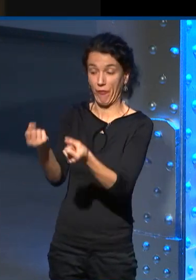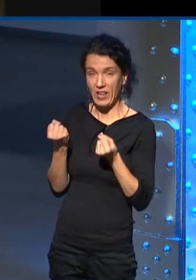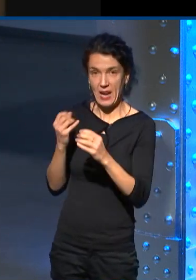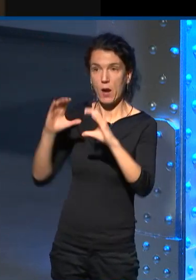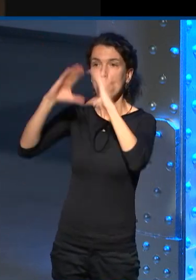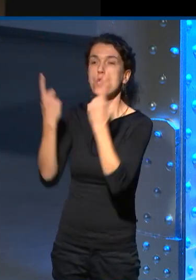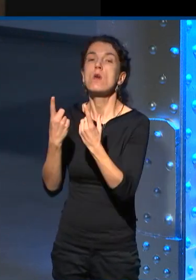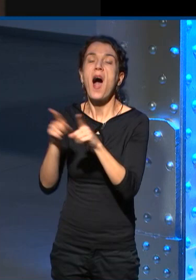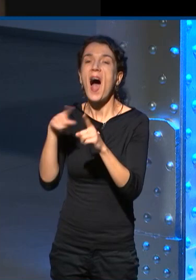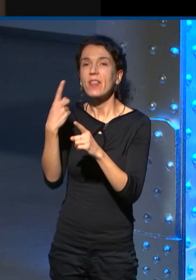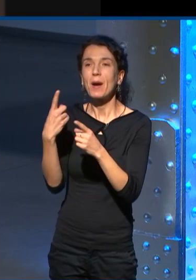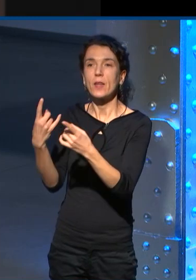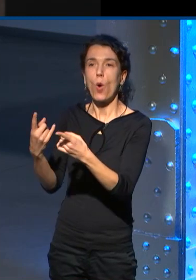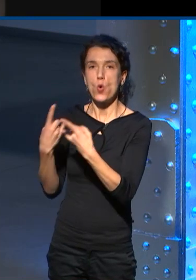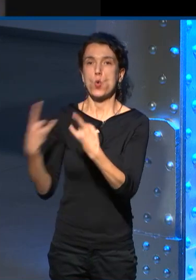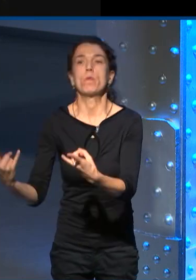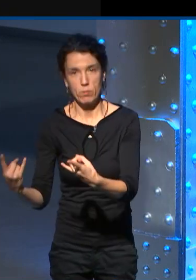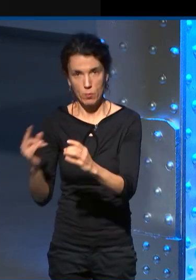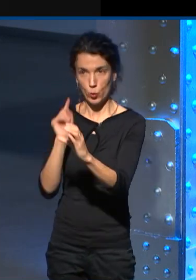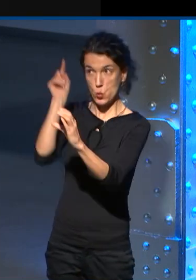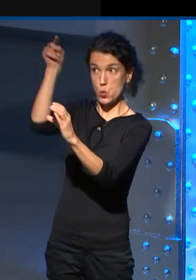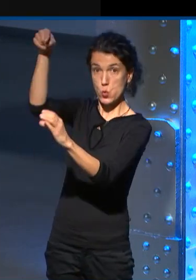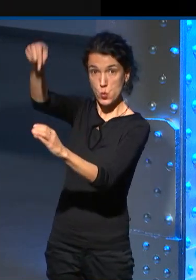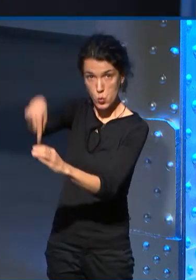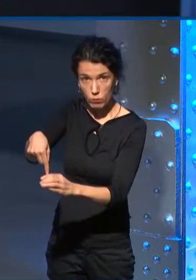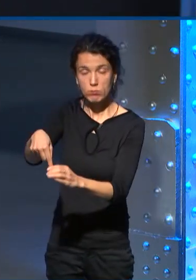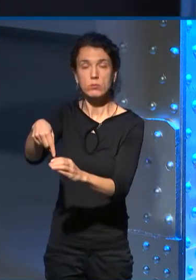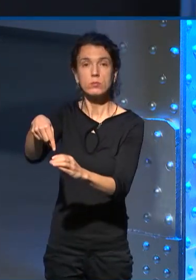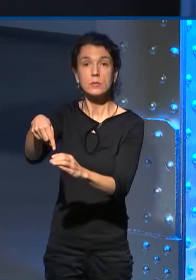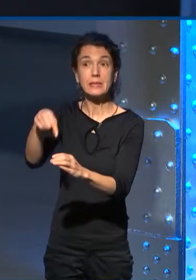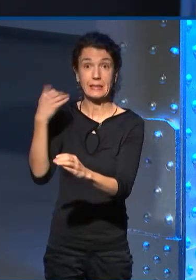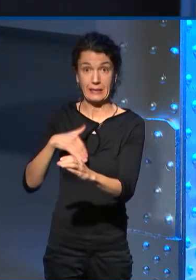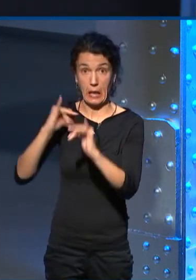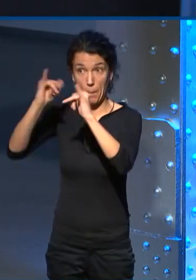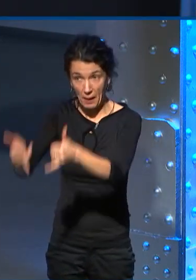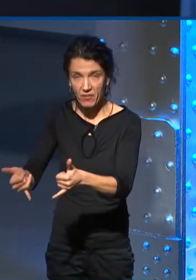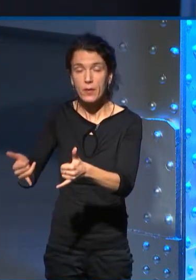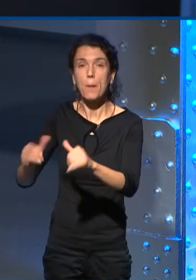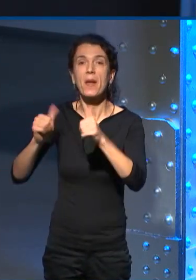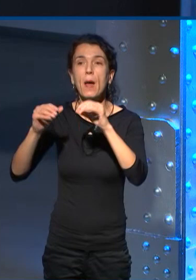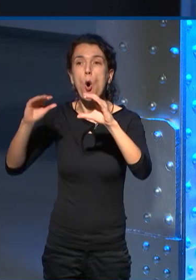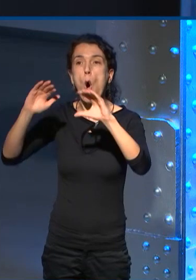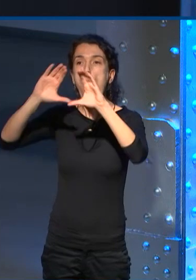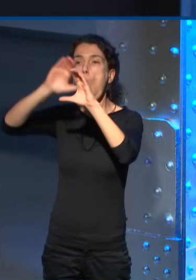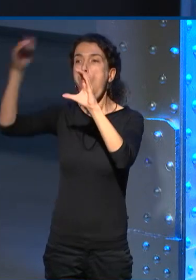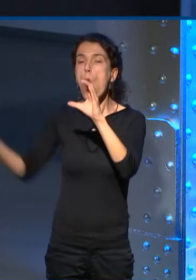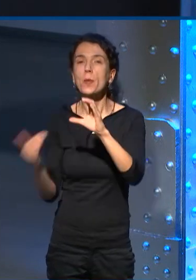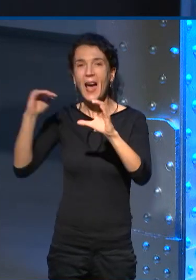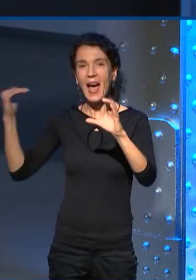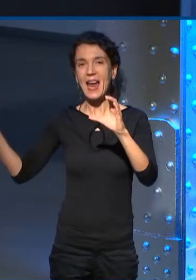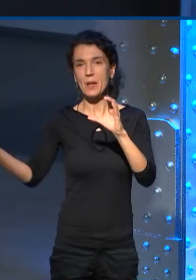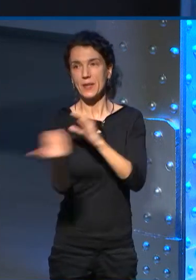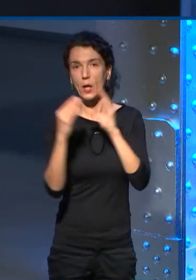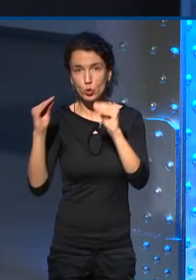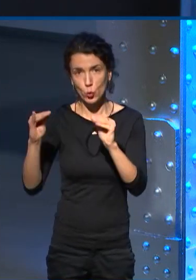que Marte nos atrape. Entonces Marte nos atrapa con su gravedad y lo que entramos es en una órbita muy elíptica, una órbita que